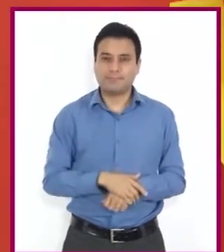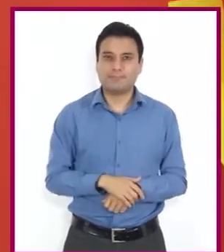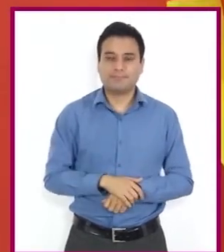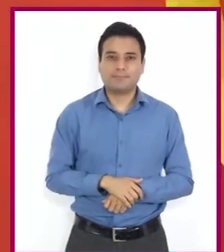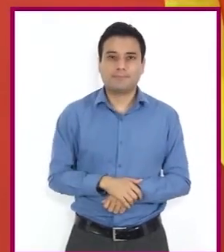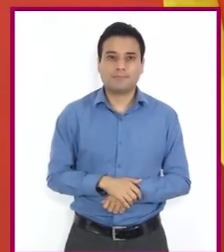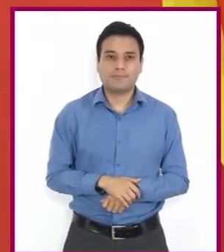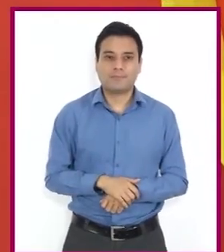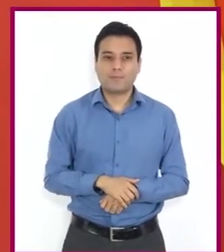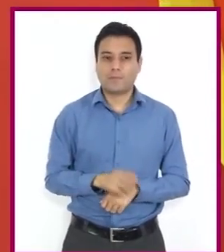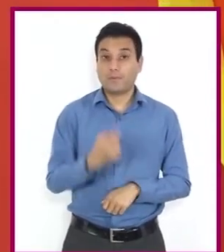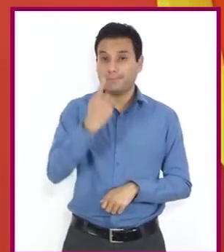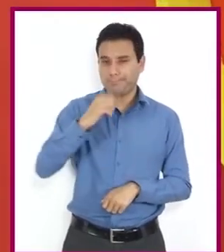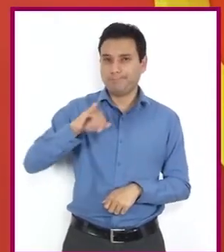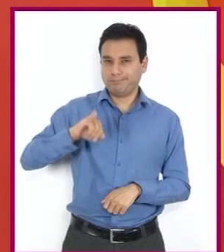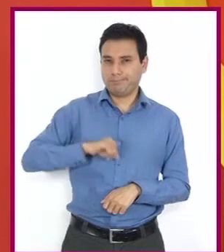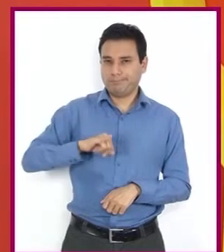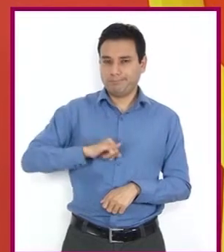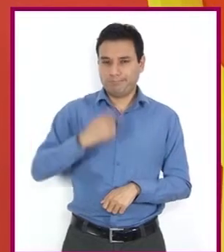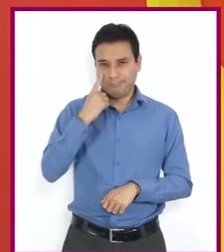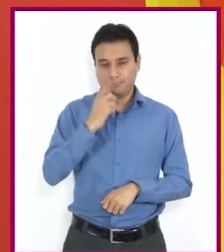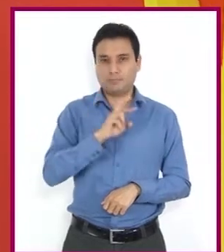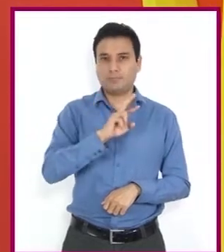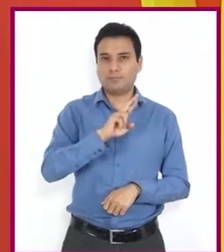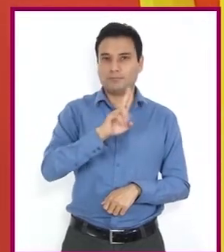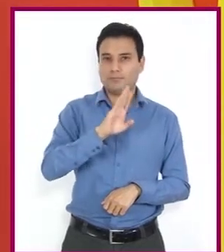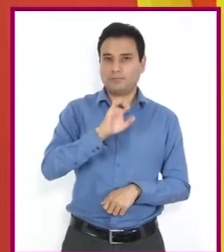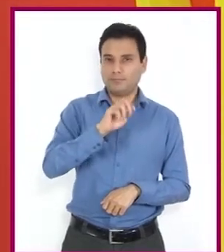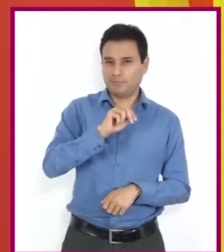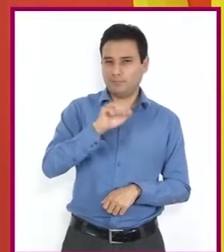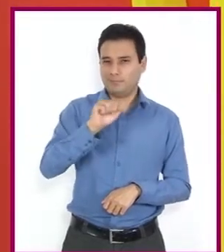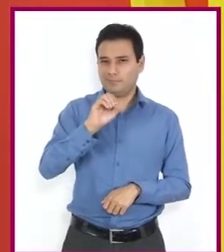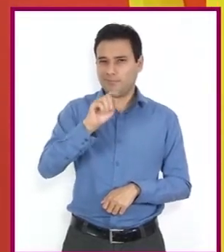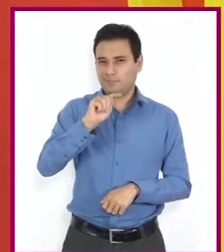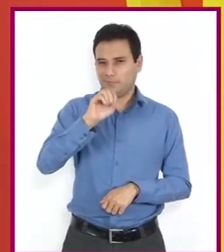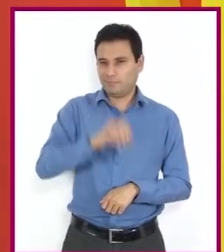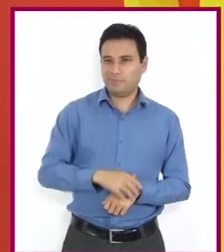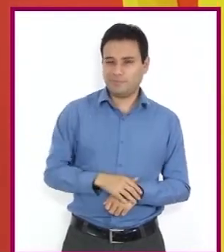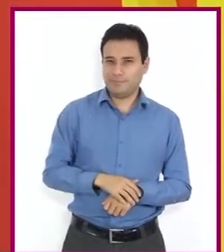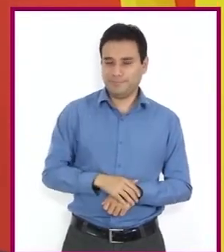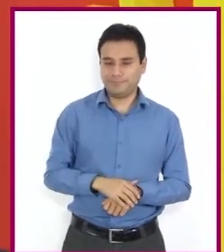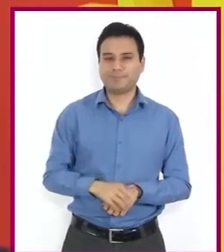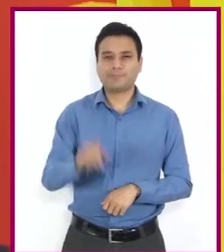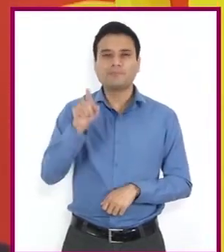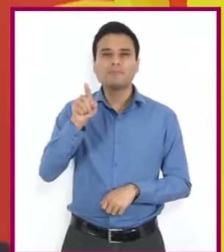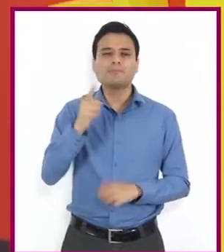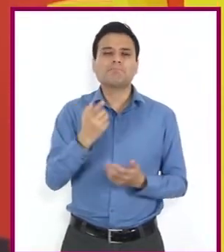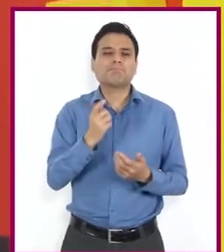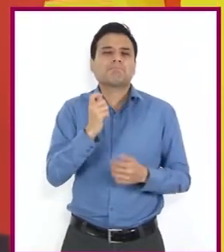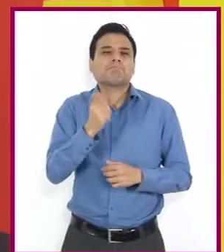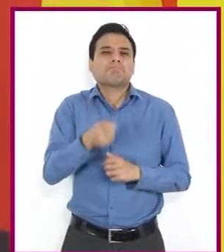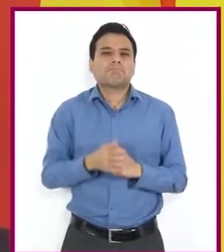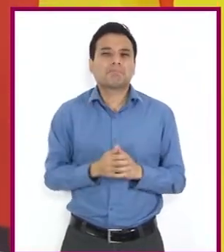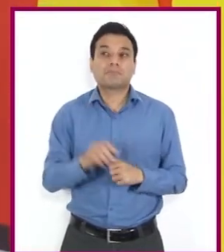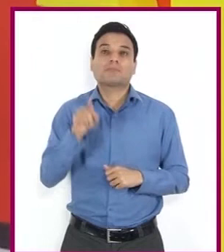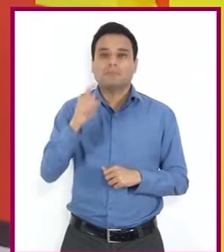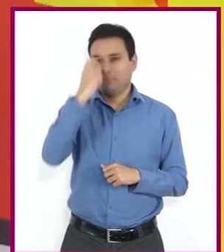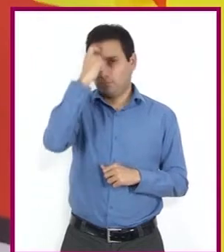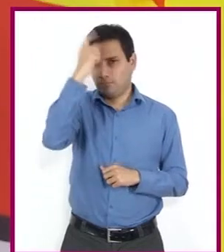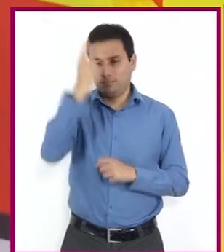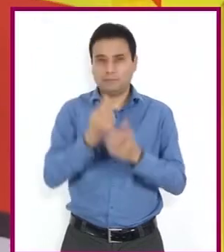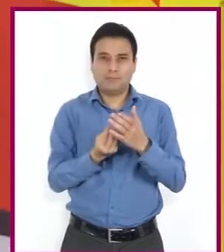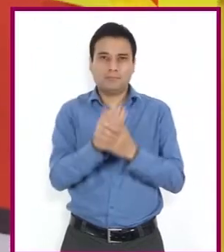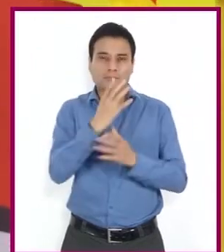Un dato curioso de Rubén Eduardo Soto Díaz, mejor conocido como Soto, es que fundó el Museo de